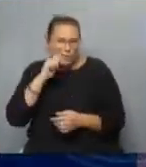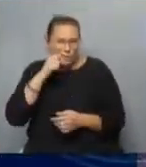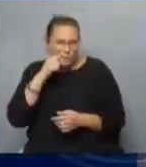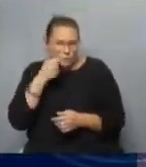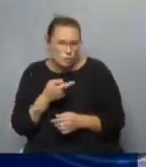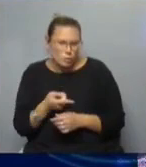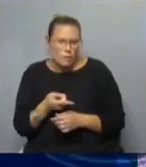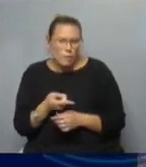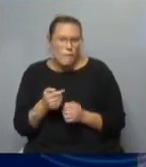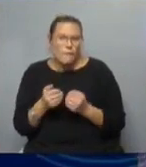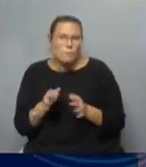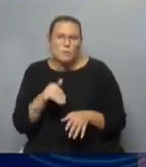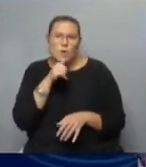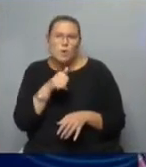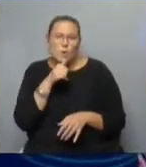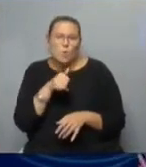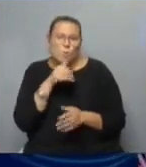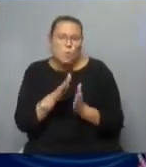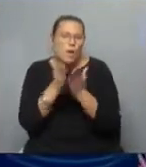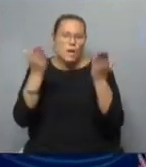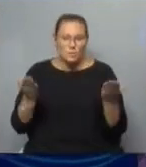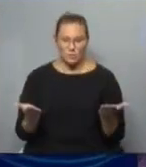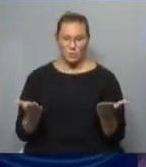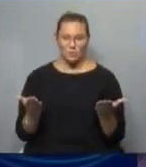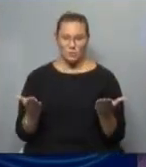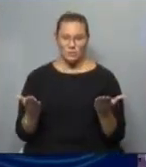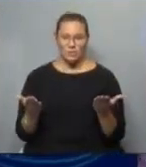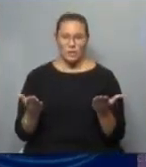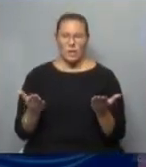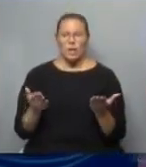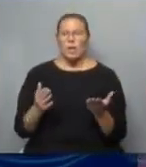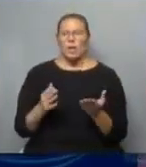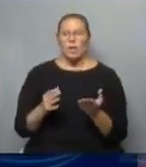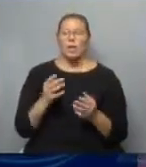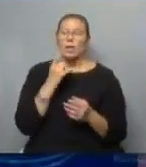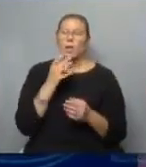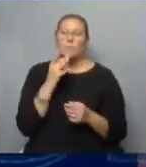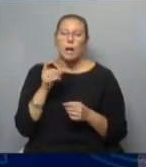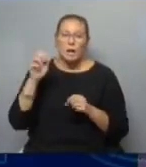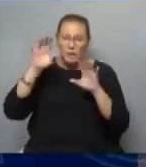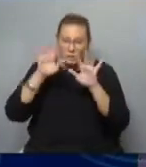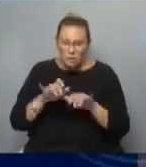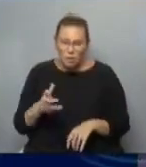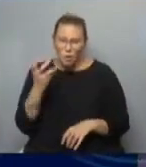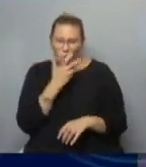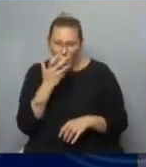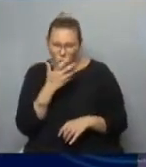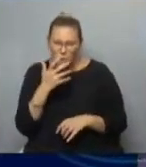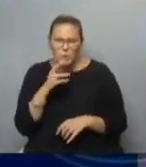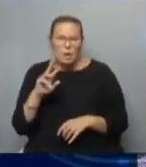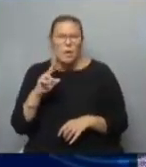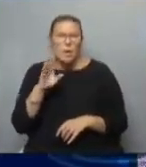agarrás, empezás por los cuentos de hadas, seguís por, Blancanieves, etcétera, etcétera. Todos son horribles, madrastas